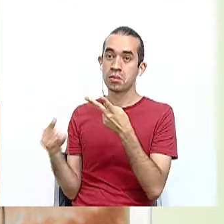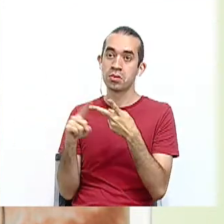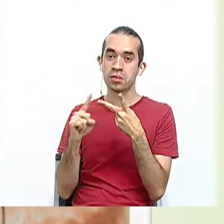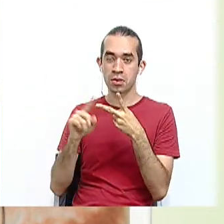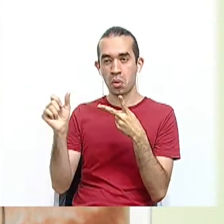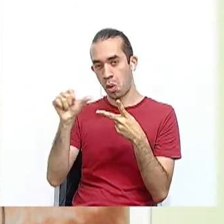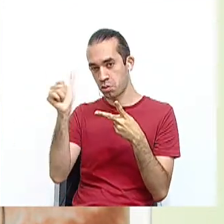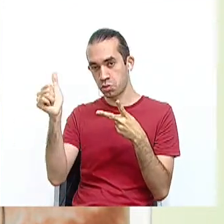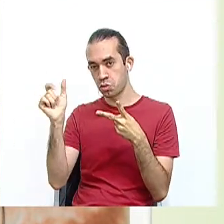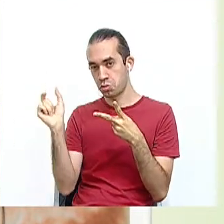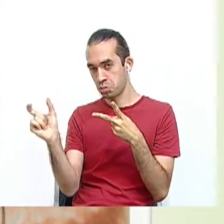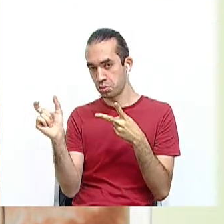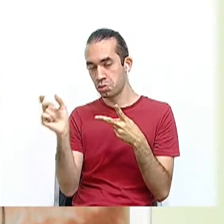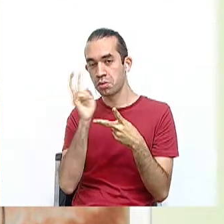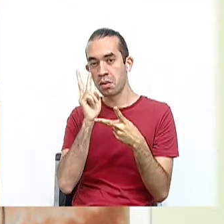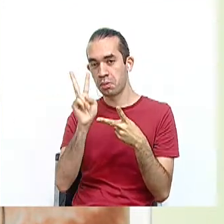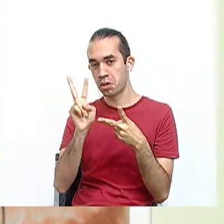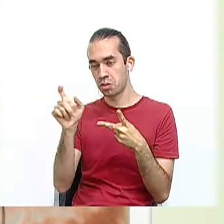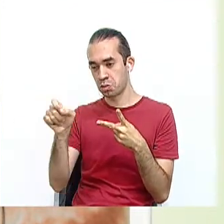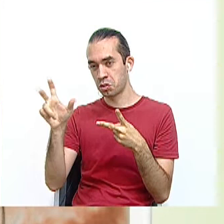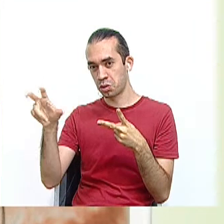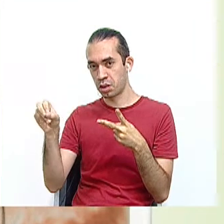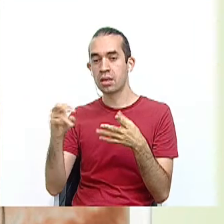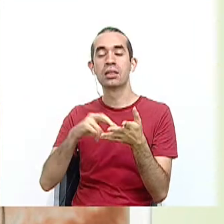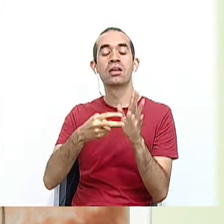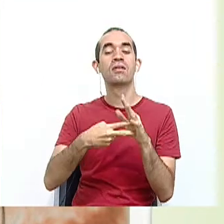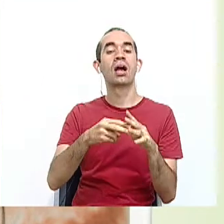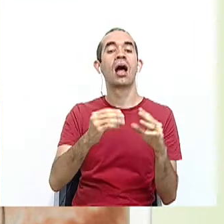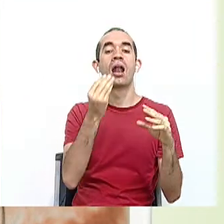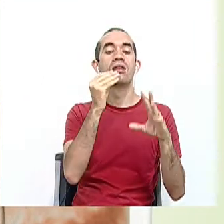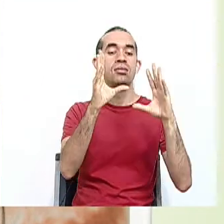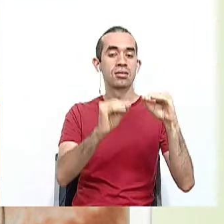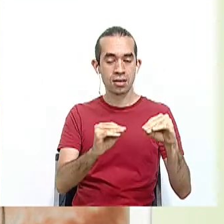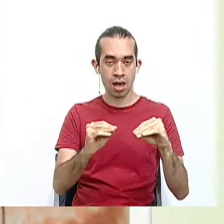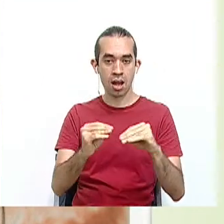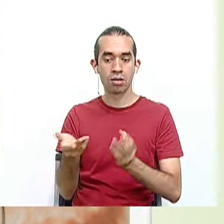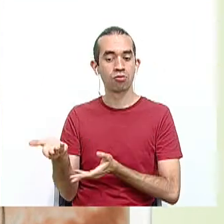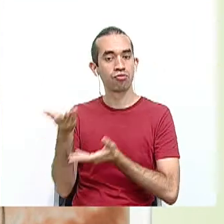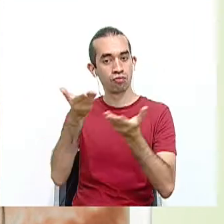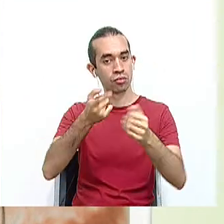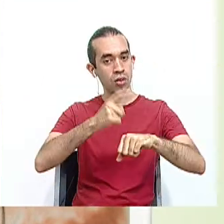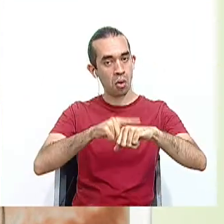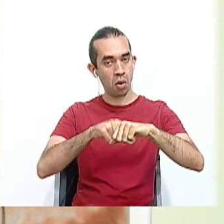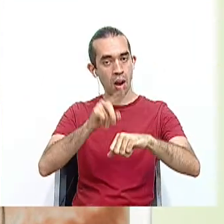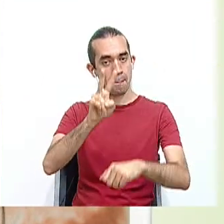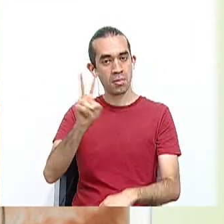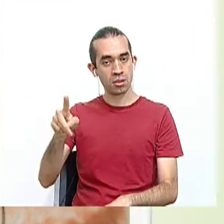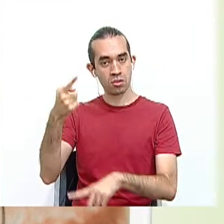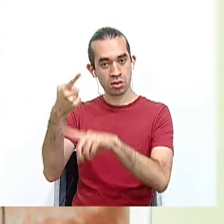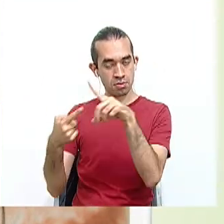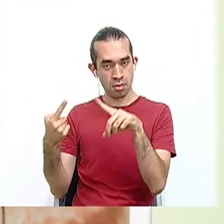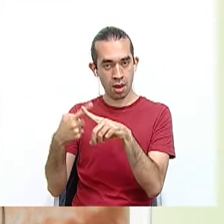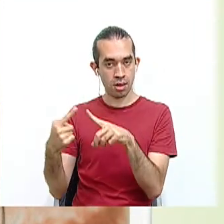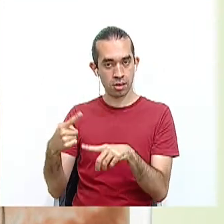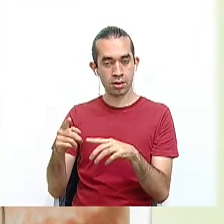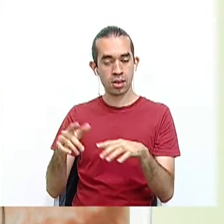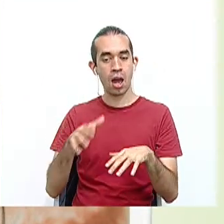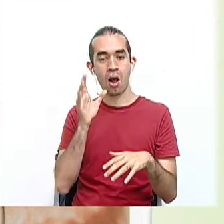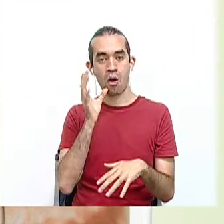La cena se servirá a las 22:30 en el comedor principal. Se ruega